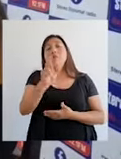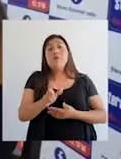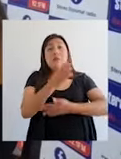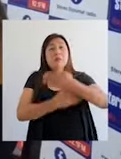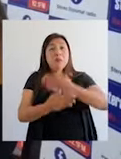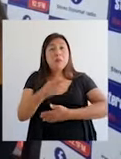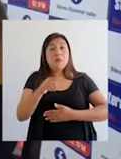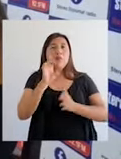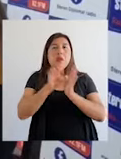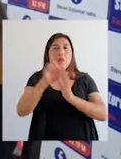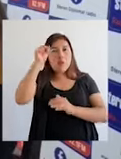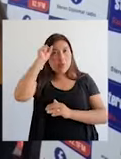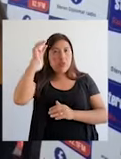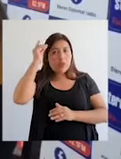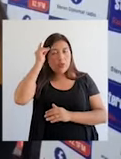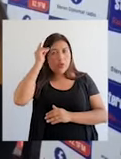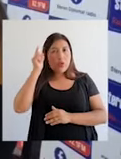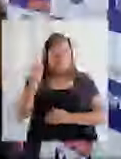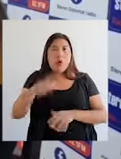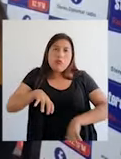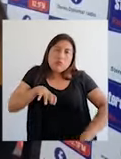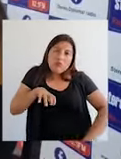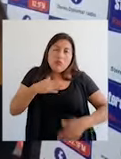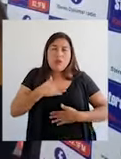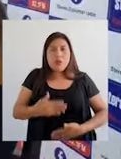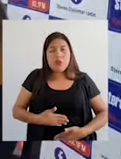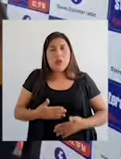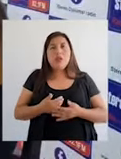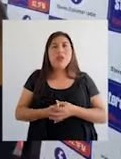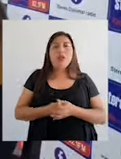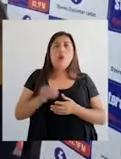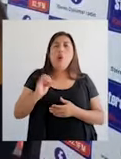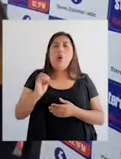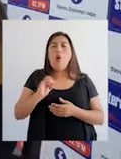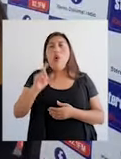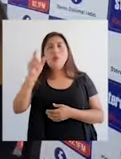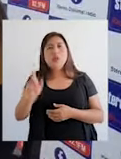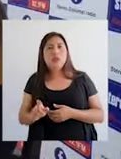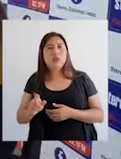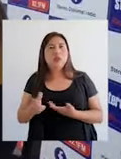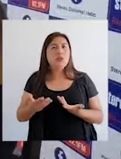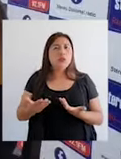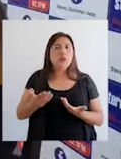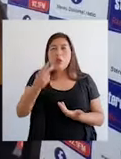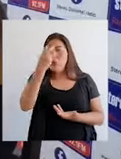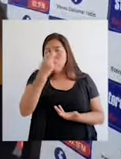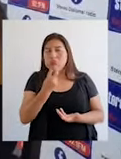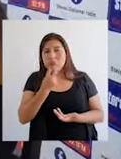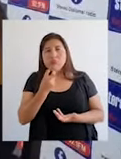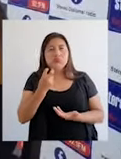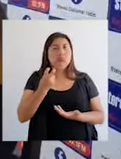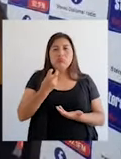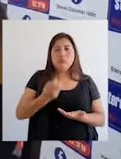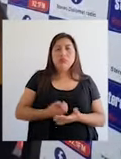discapacidad. Una persona con Down, una persona cuadraplégica, una persona que sufre de, digamos, no ve,